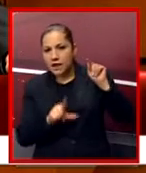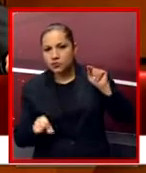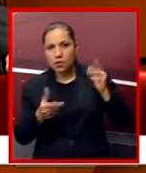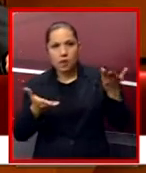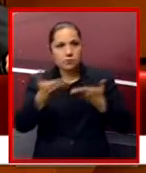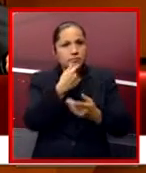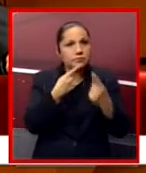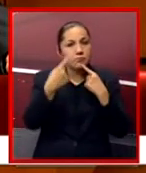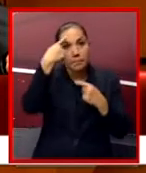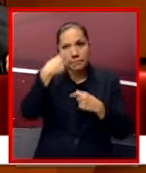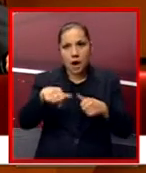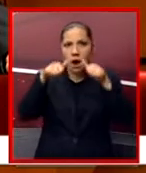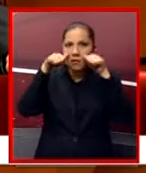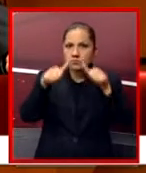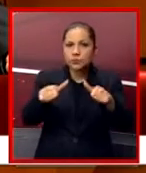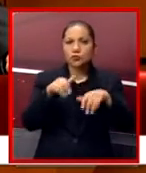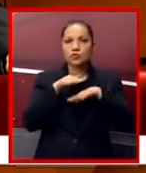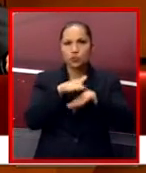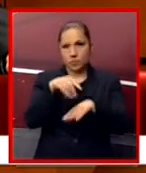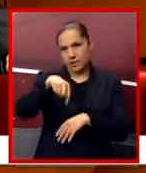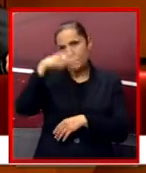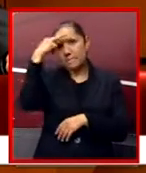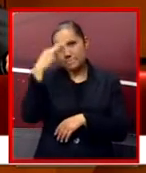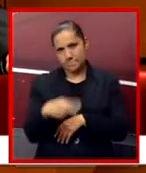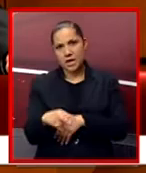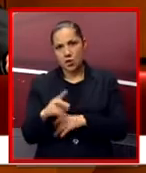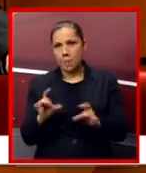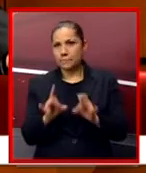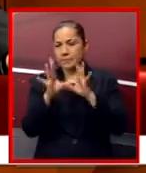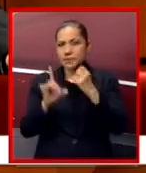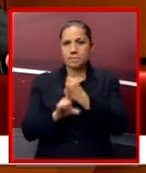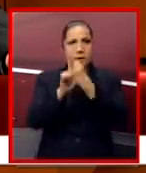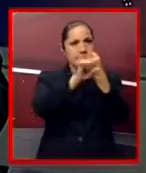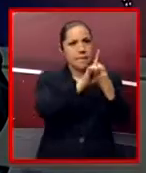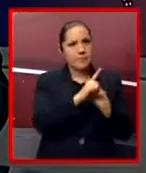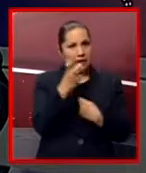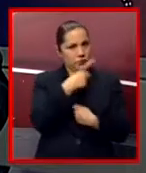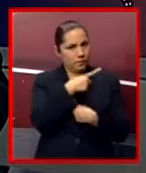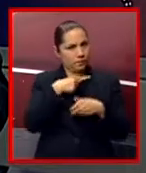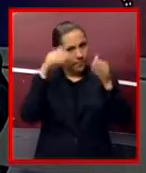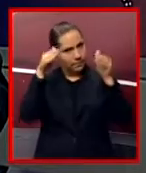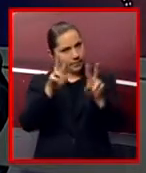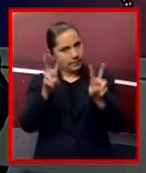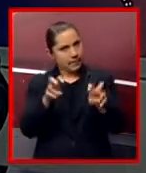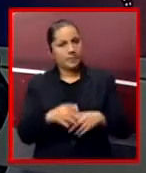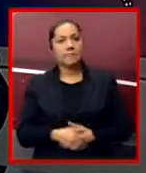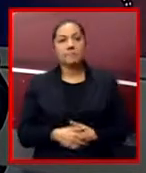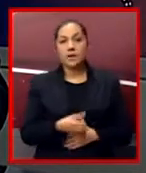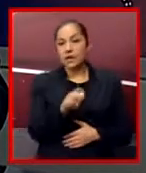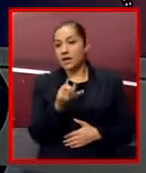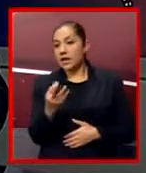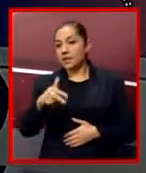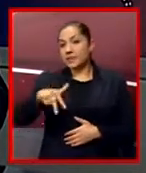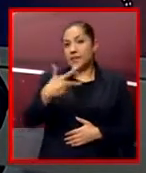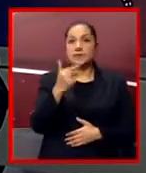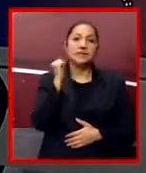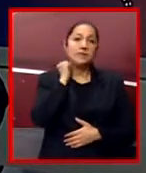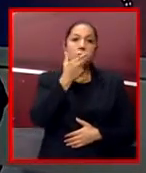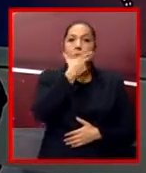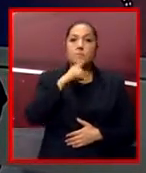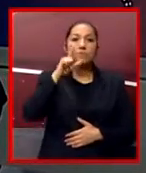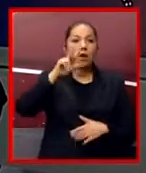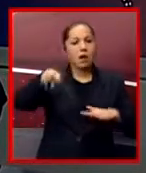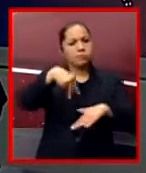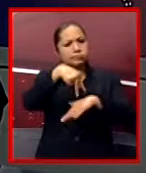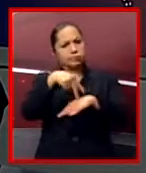emergencia del país, que tiene un rezago acumulado muy importante. Luego de la participación de 13 senadores que